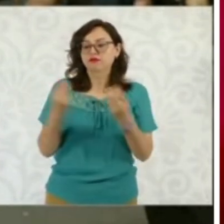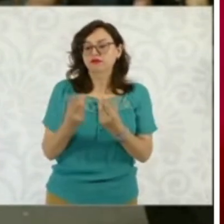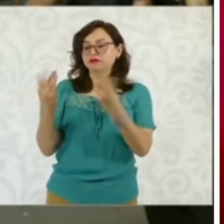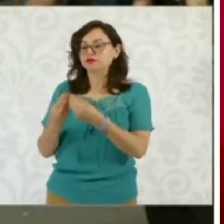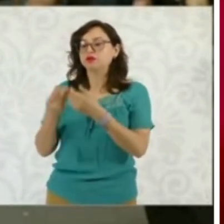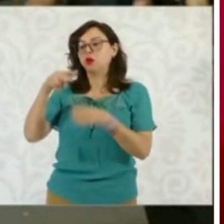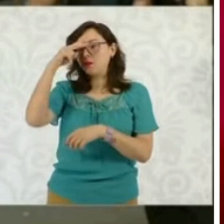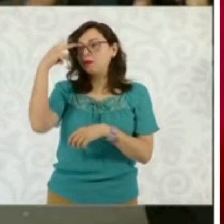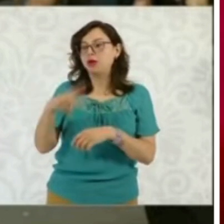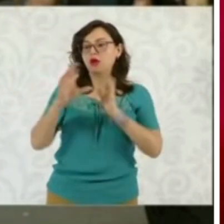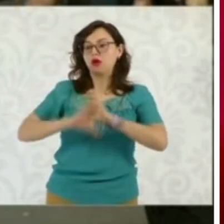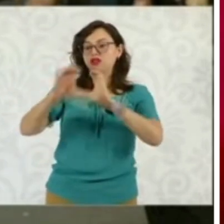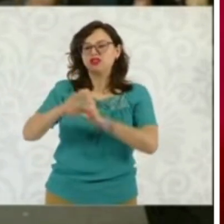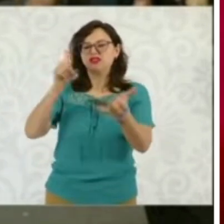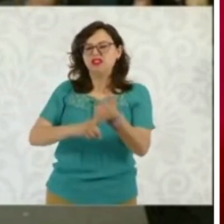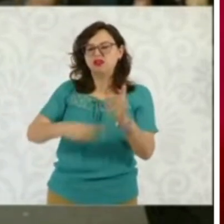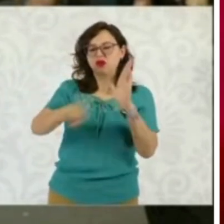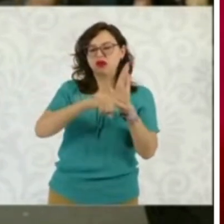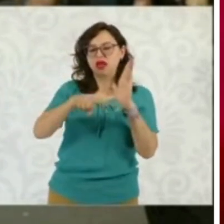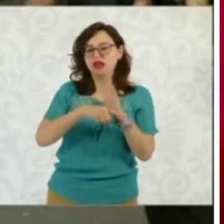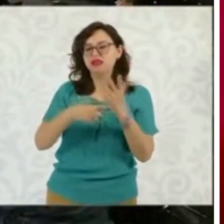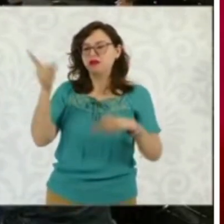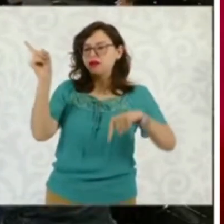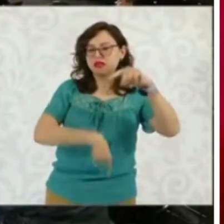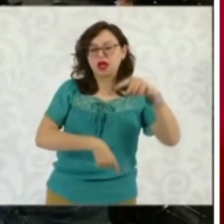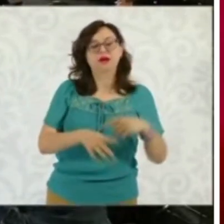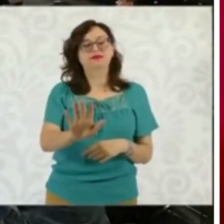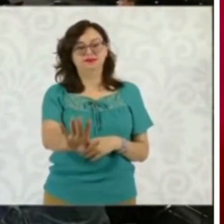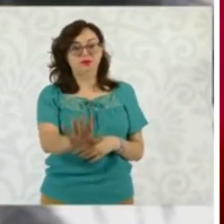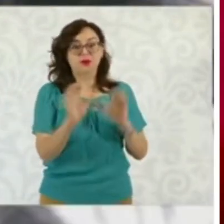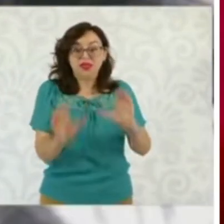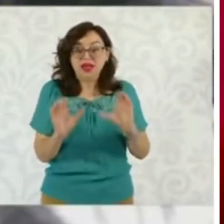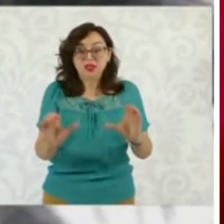música mexicana, ¿cuál sería el mensaje? Y si nos podría... Bueno, no erradicar la música mexicana.